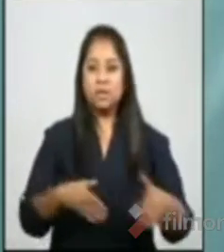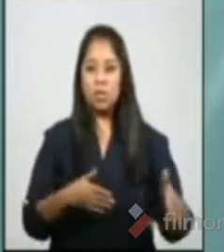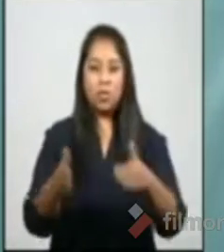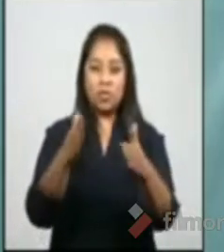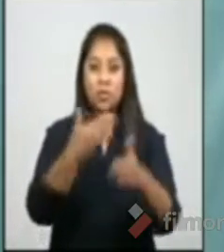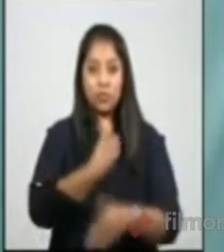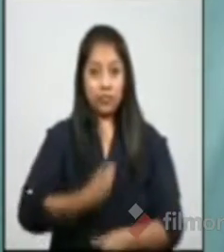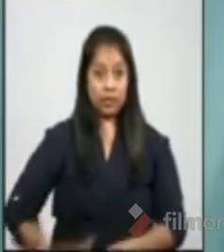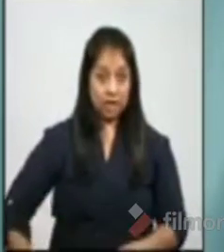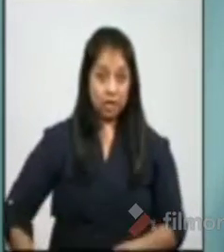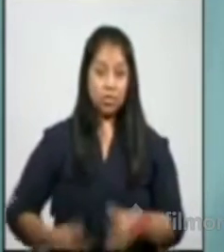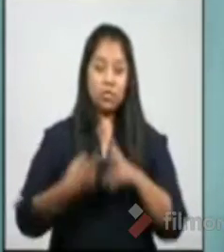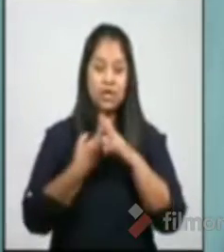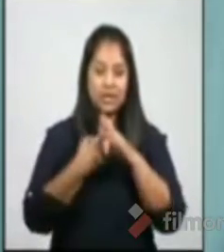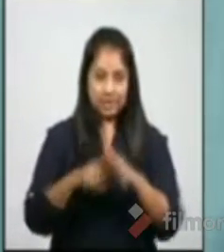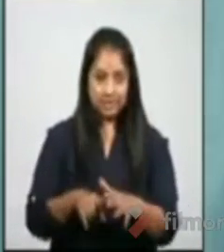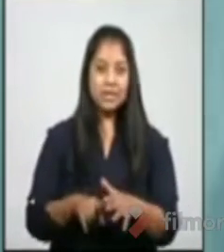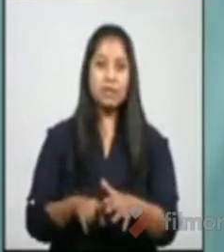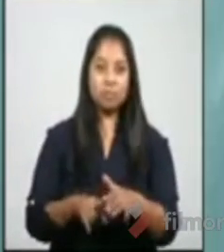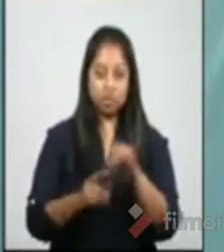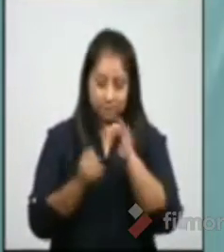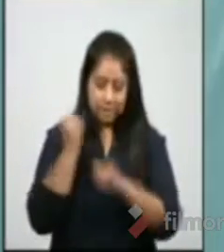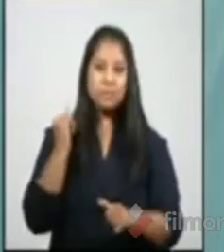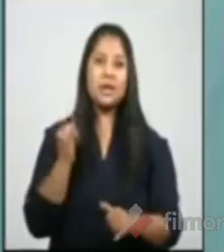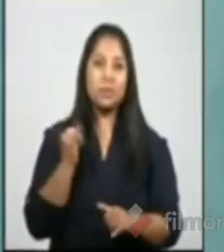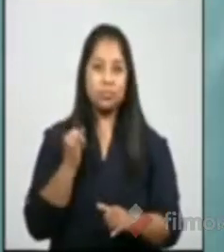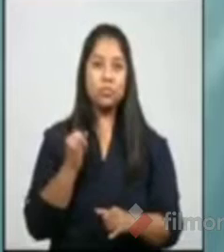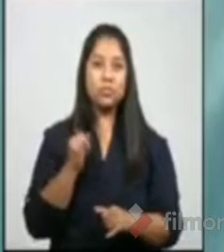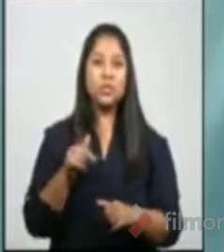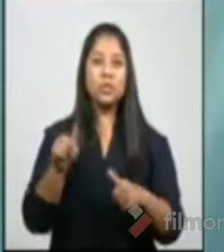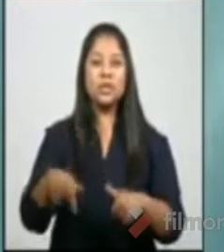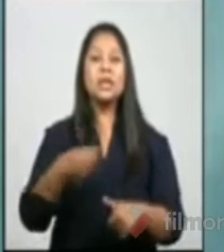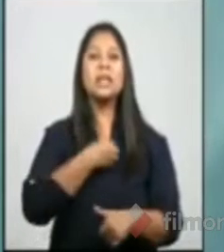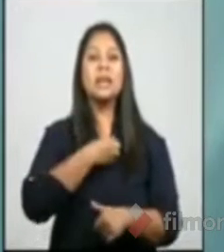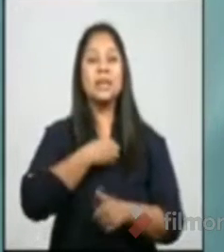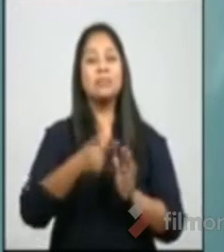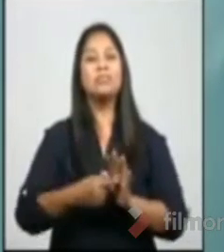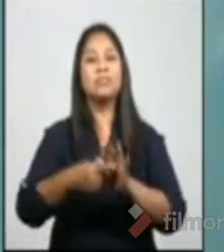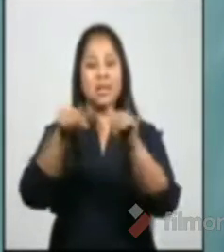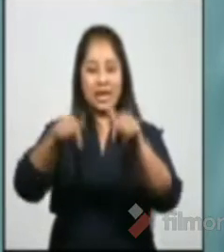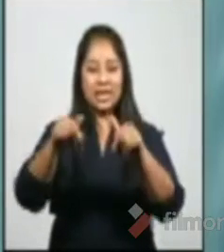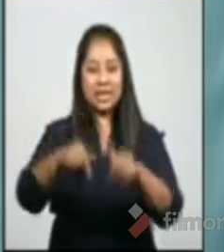gobierno que iniciamos y terminamos. Y queríamos que fuera aquí en San Miguel.